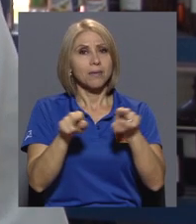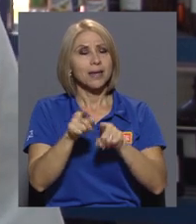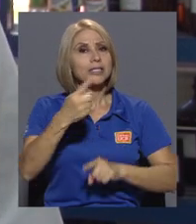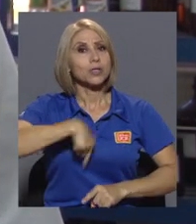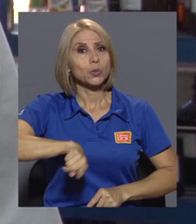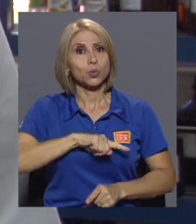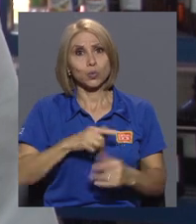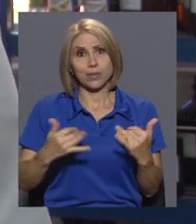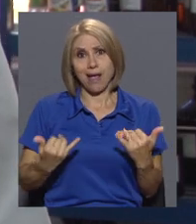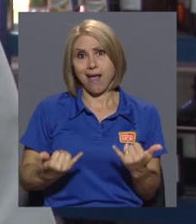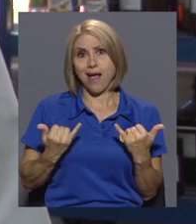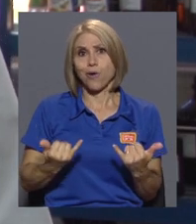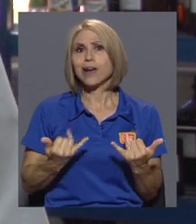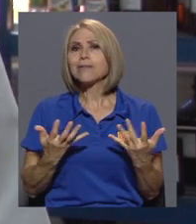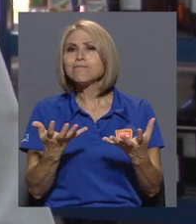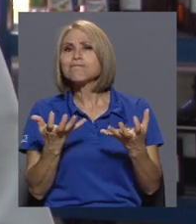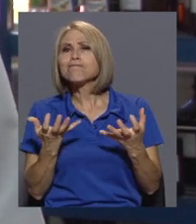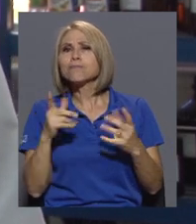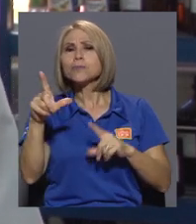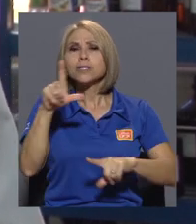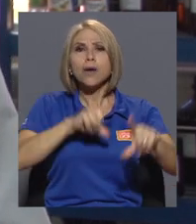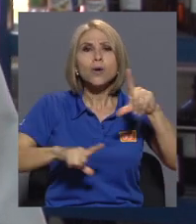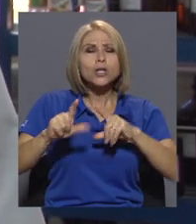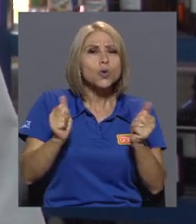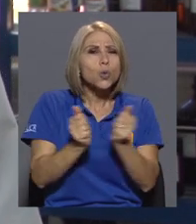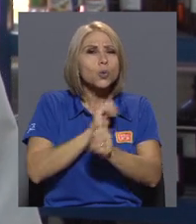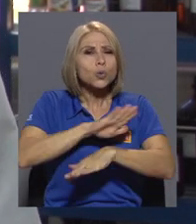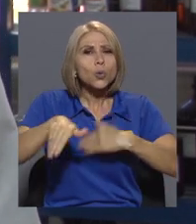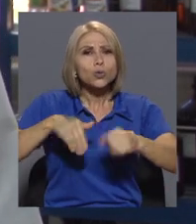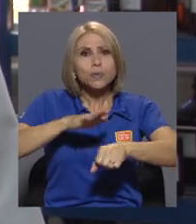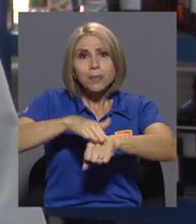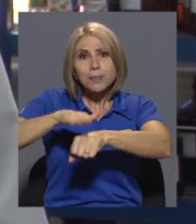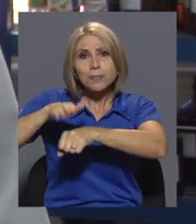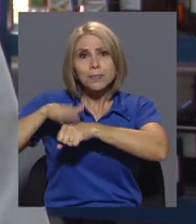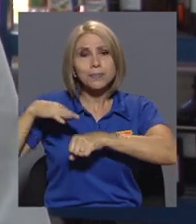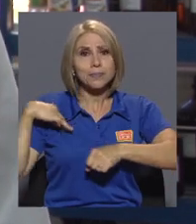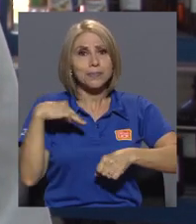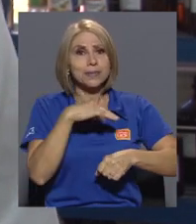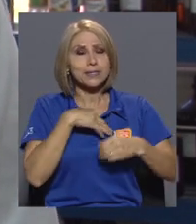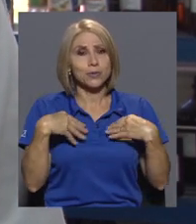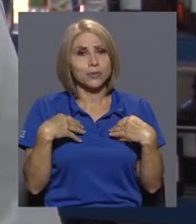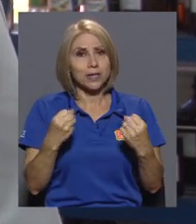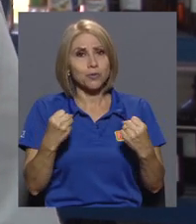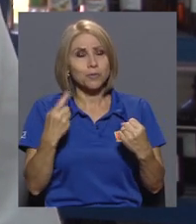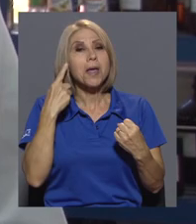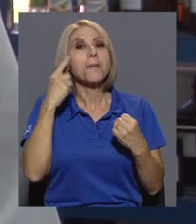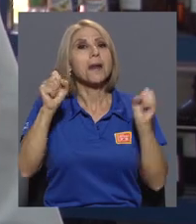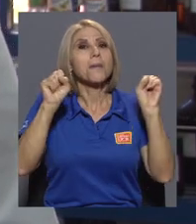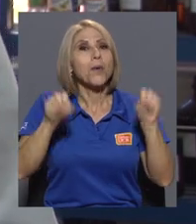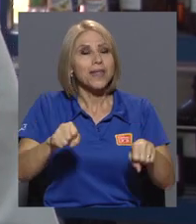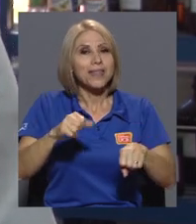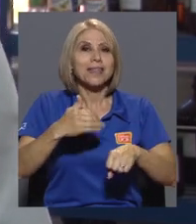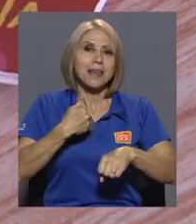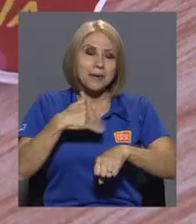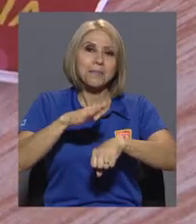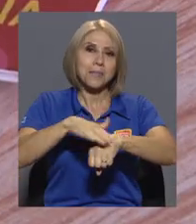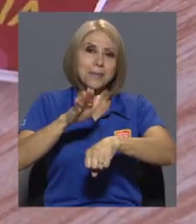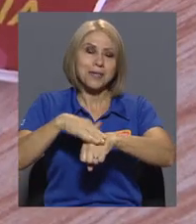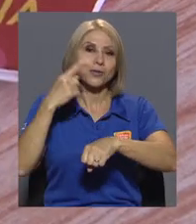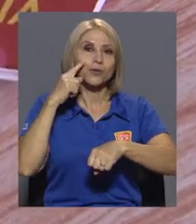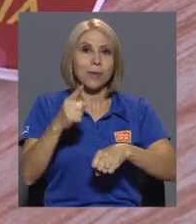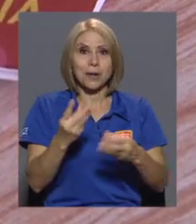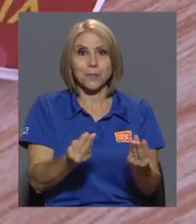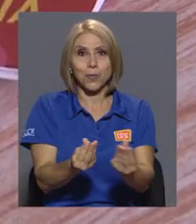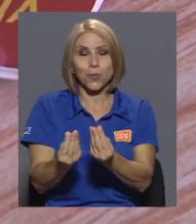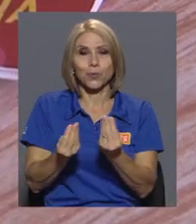actualmente es un laboratorio que tenga todos los permisos del ministerio de salud para así poder obtener los permisos correspondientes para estos